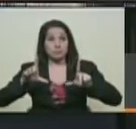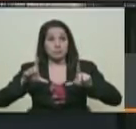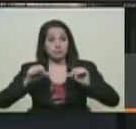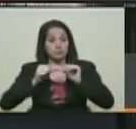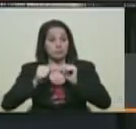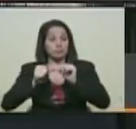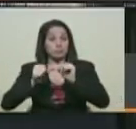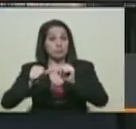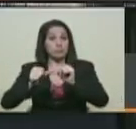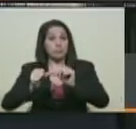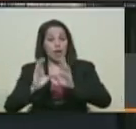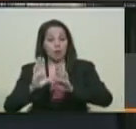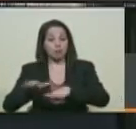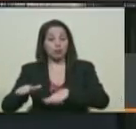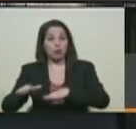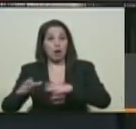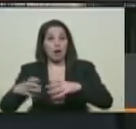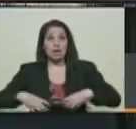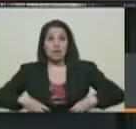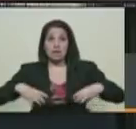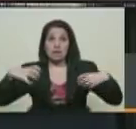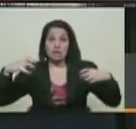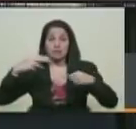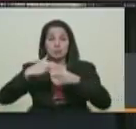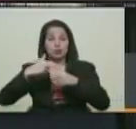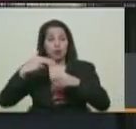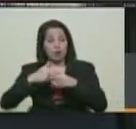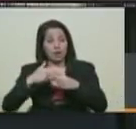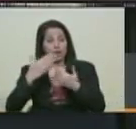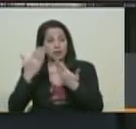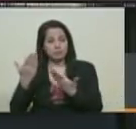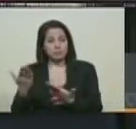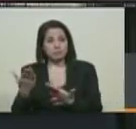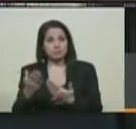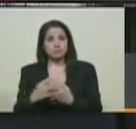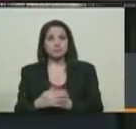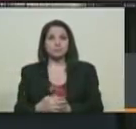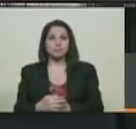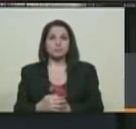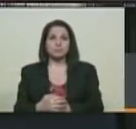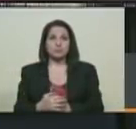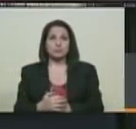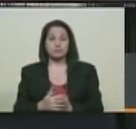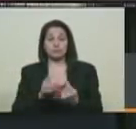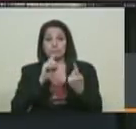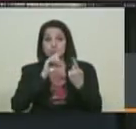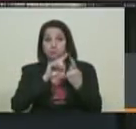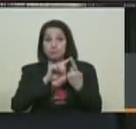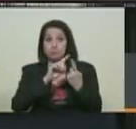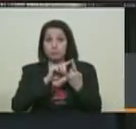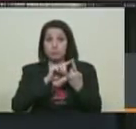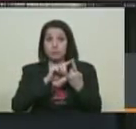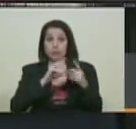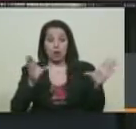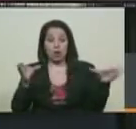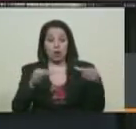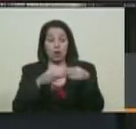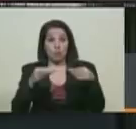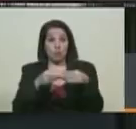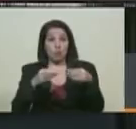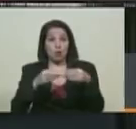sustentado en las riquezas petroleras. Campo número 1 del bloque de Ayacucho de